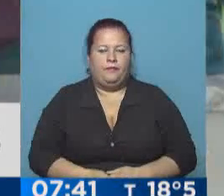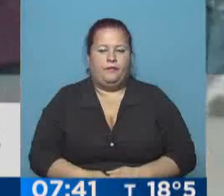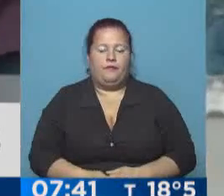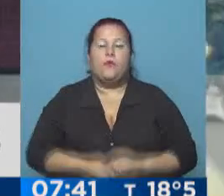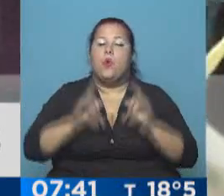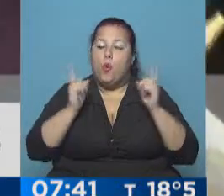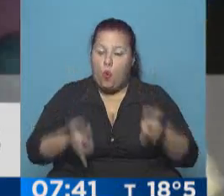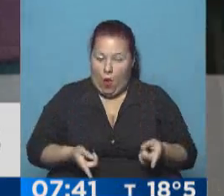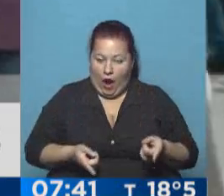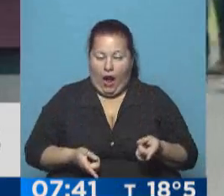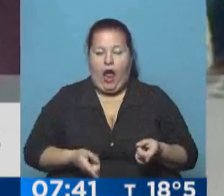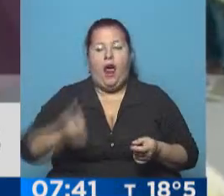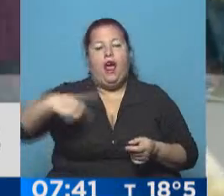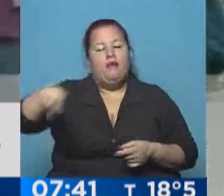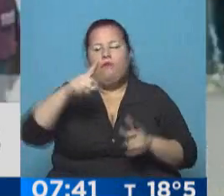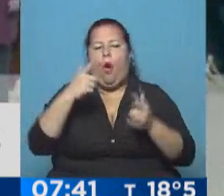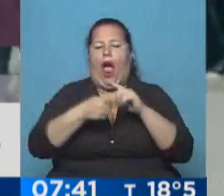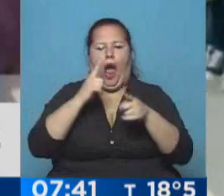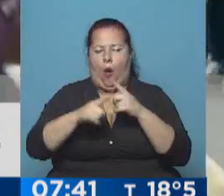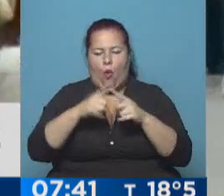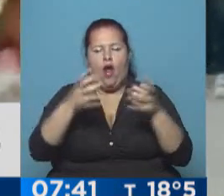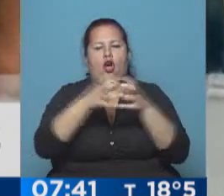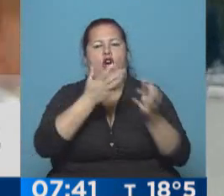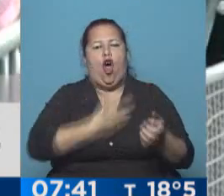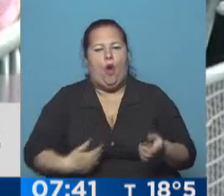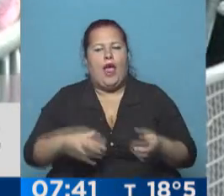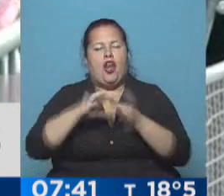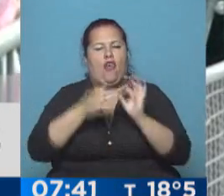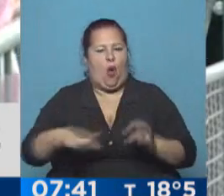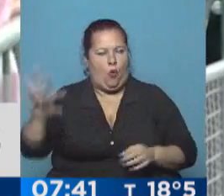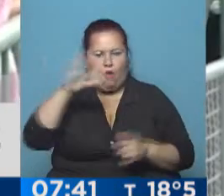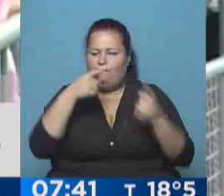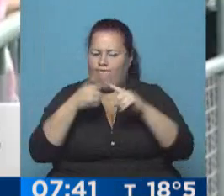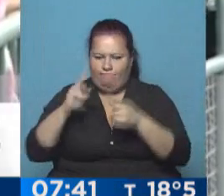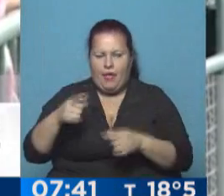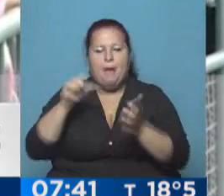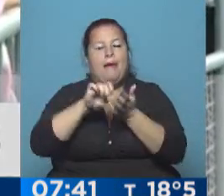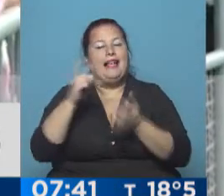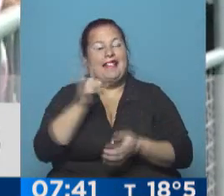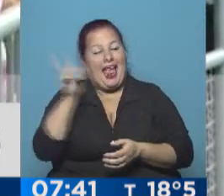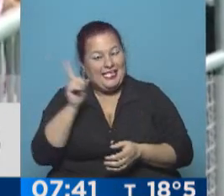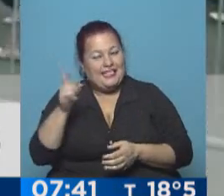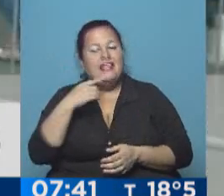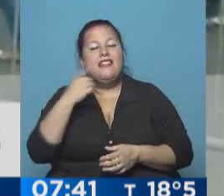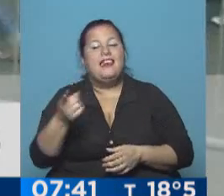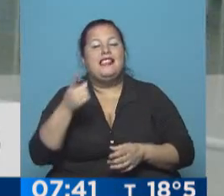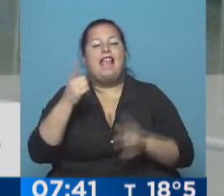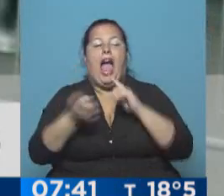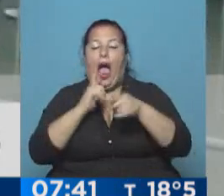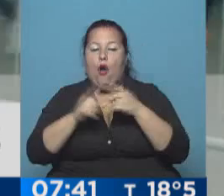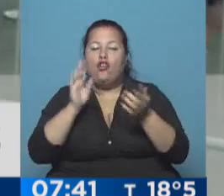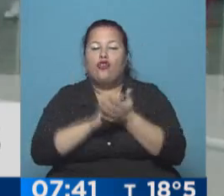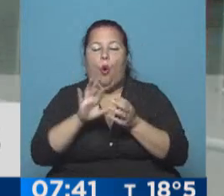De todos modos, hay muchos desacuerdos entre los diferentes gobiernos de la Unión Europea. Los países del Este consideran que los acuerdos